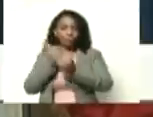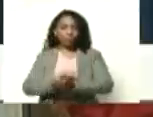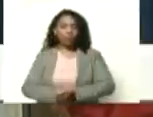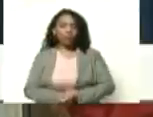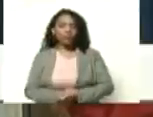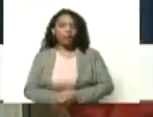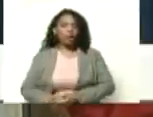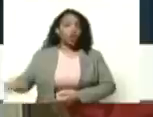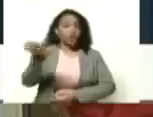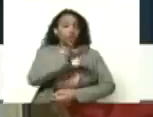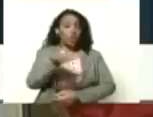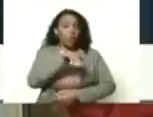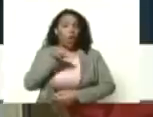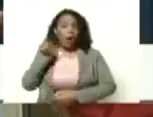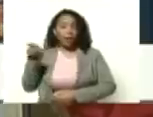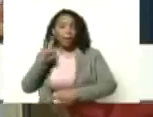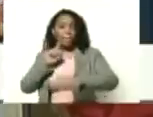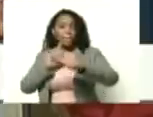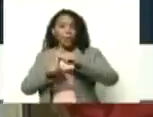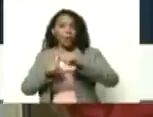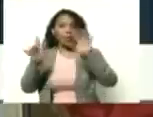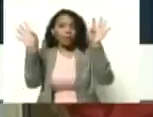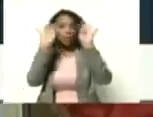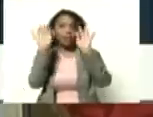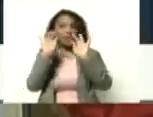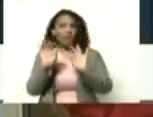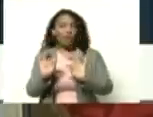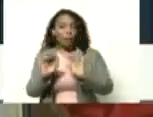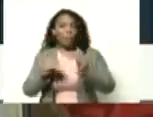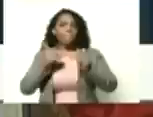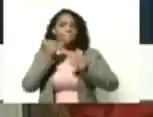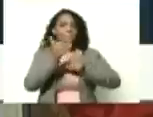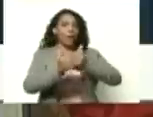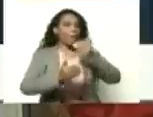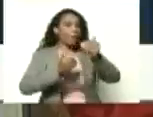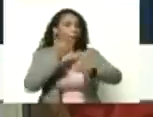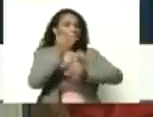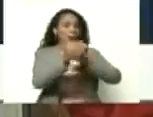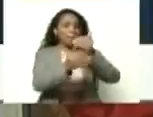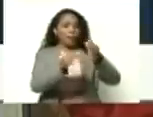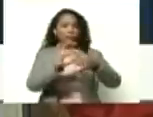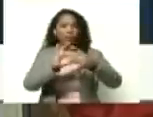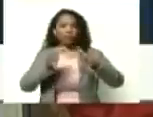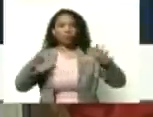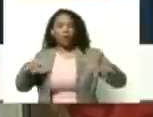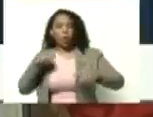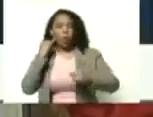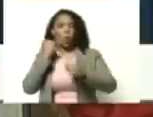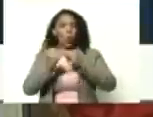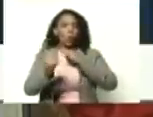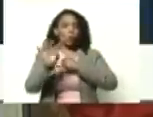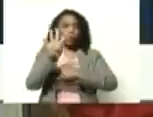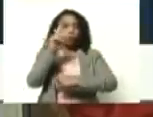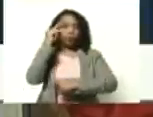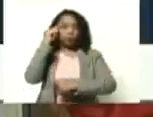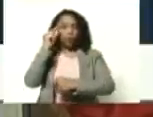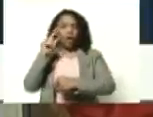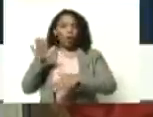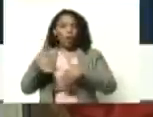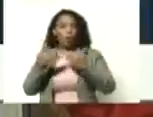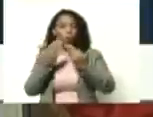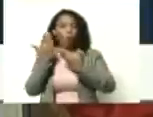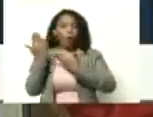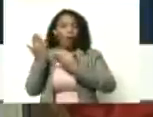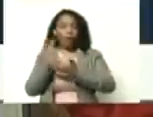todos estos hallazgos de manera paulatina se desencadenaron en los últimos cuatro días en los cuales